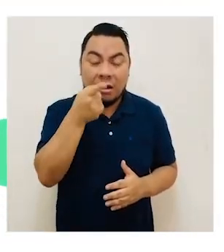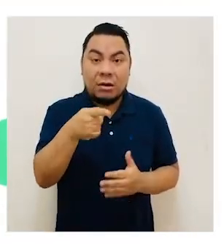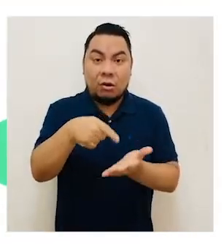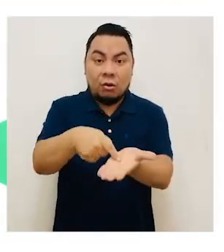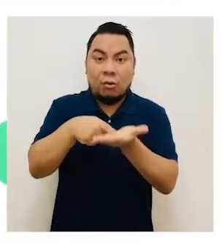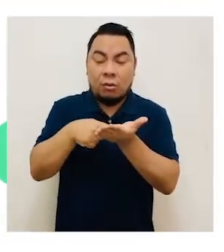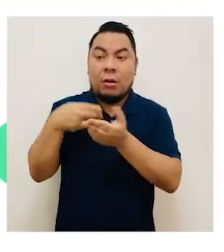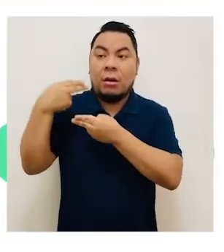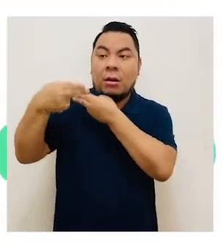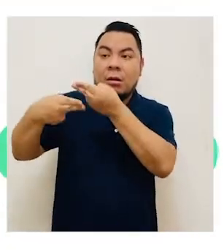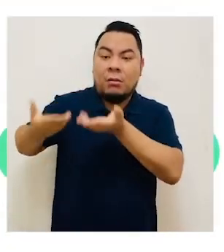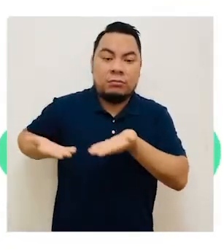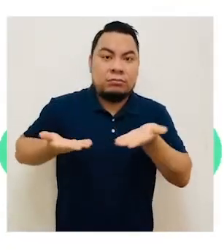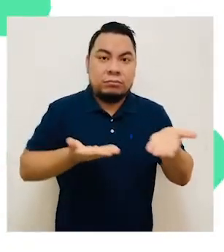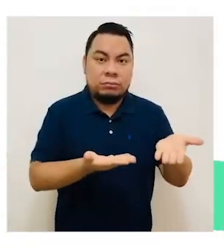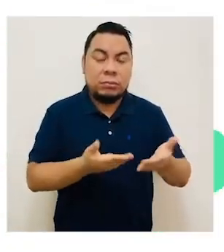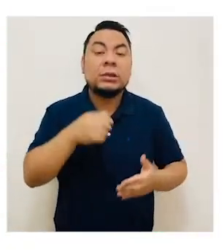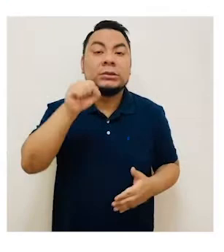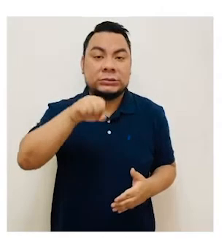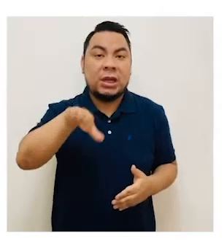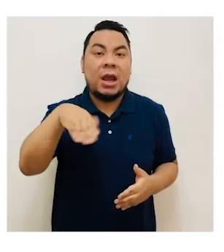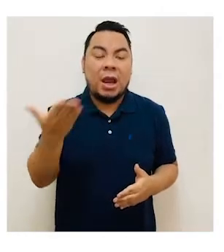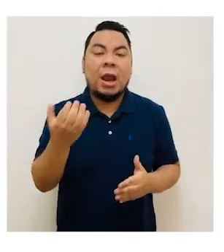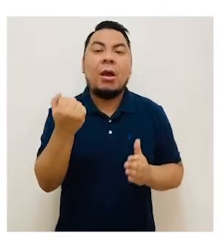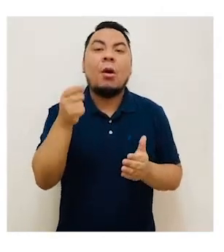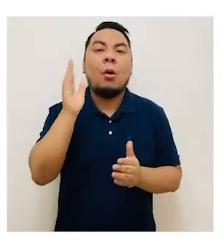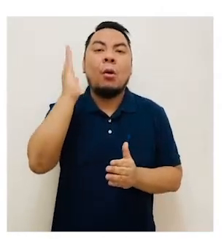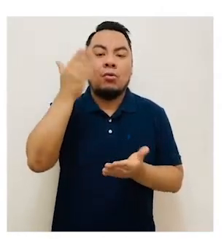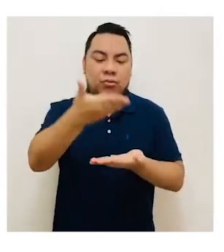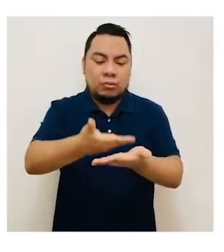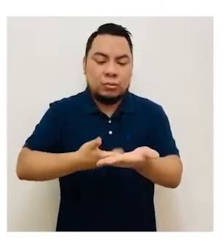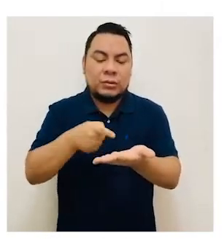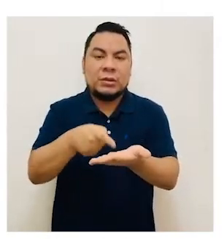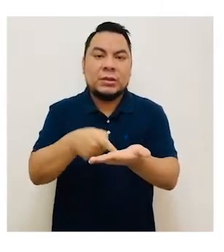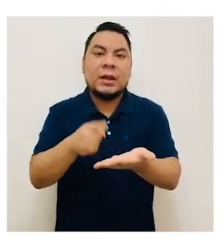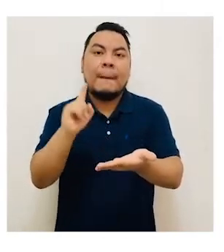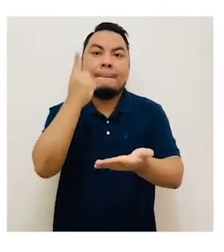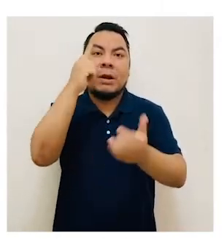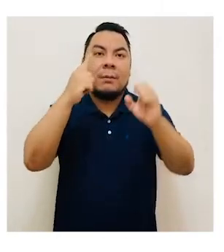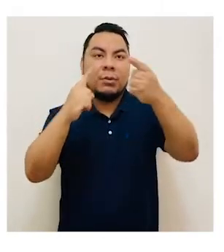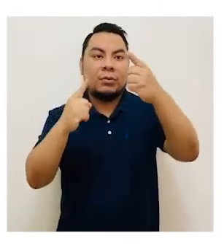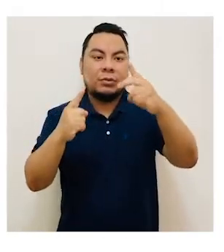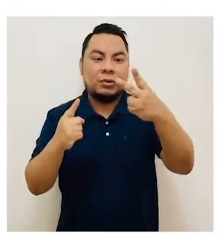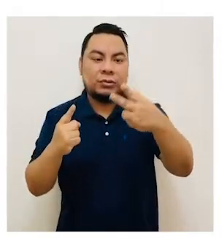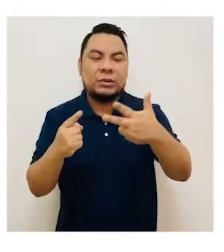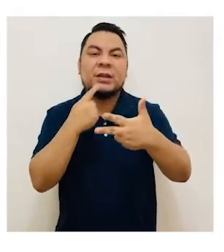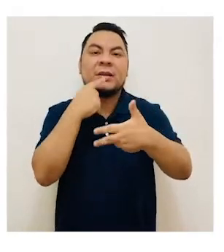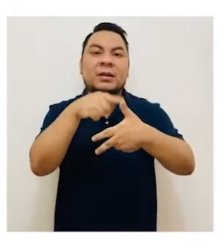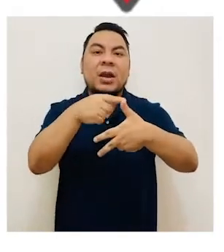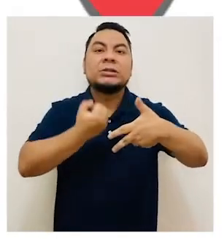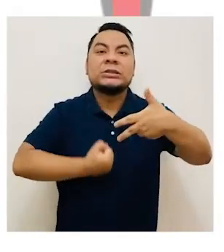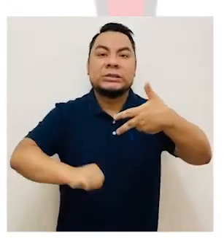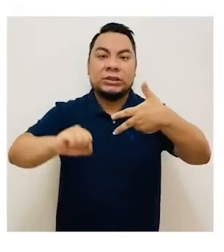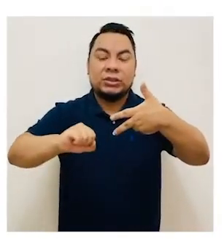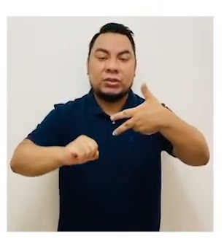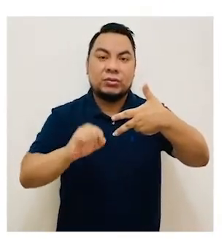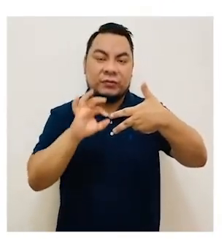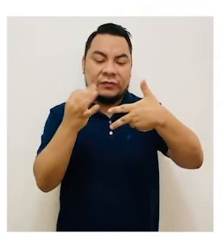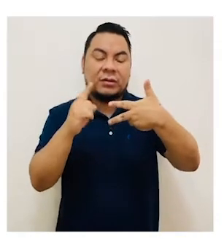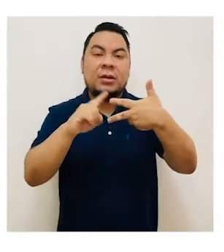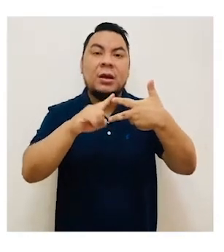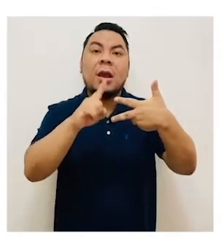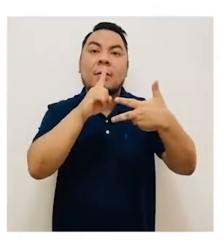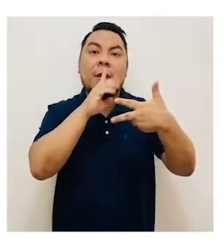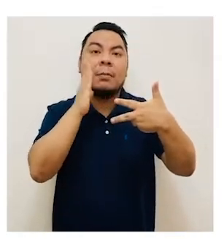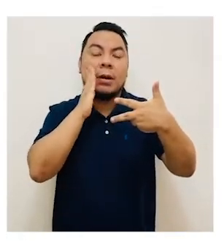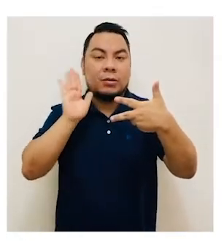¿Existe orden para heredar? Sí existe un orden para heredar. En primer orden están los hijos y los descendientes. En segundo